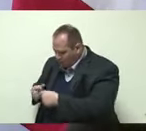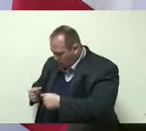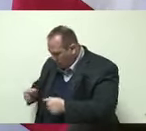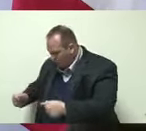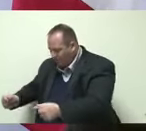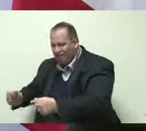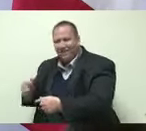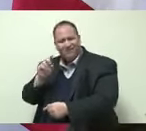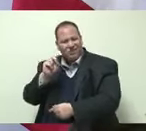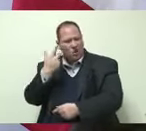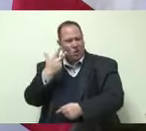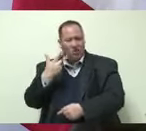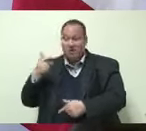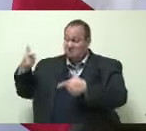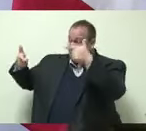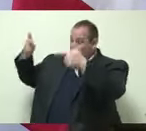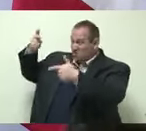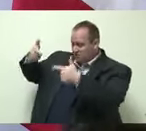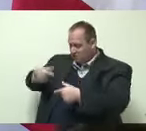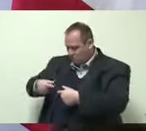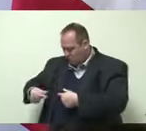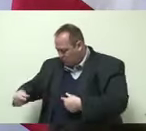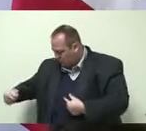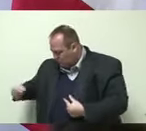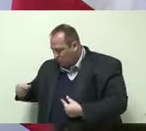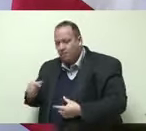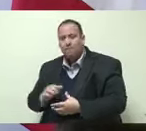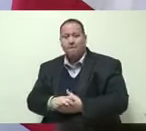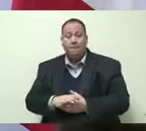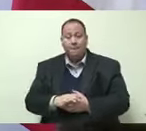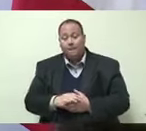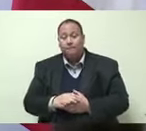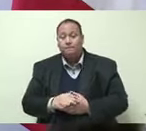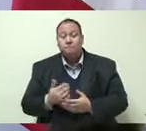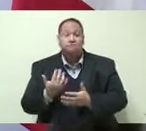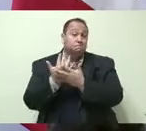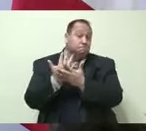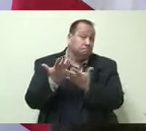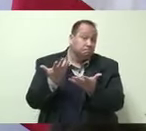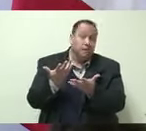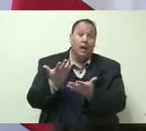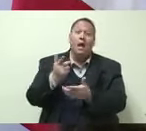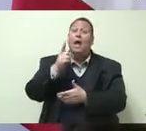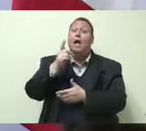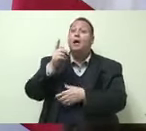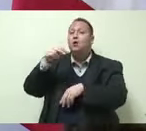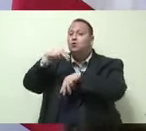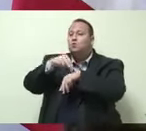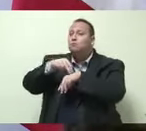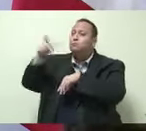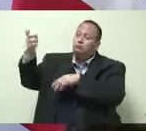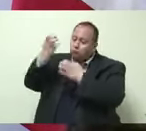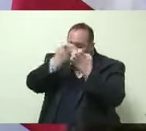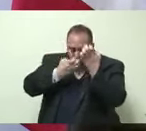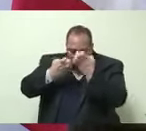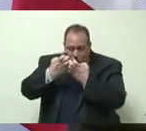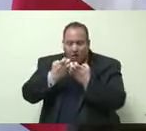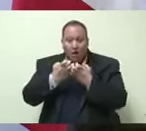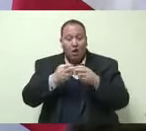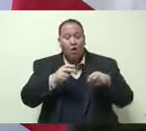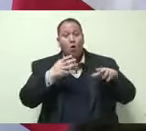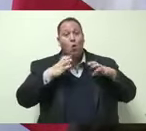escena que se procesó y estamos pues en espera ya de que el Servicio Médico Forense nos pueda dar el resultado de